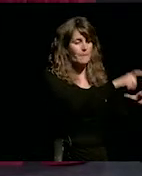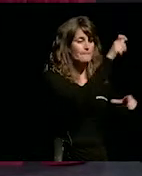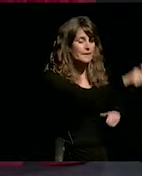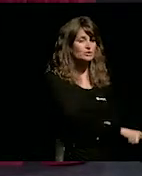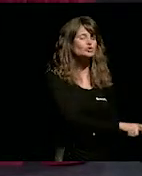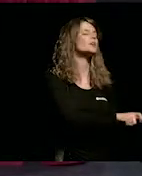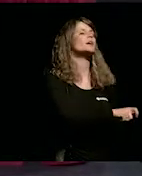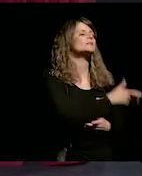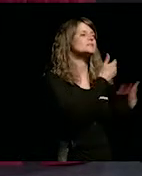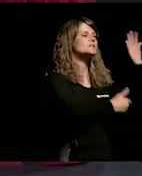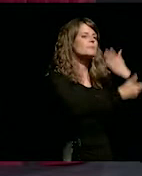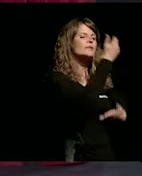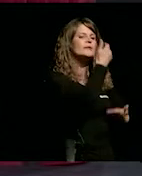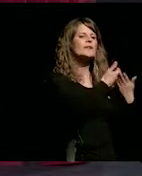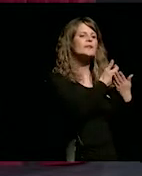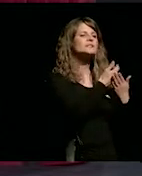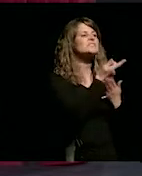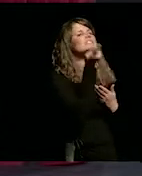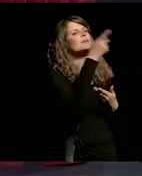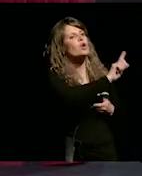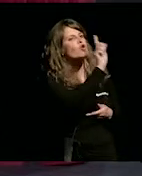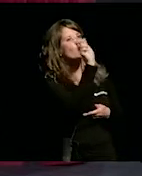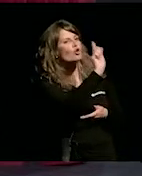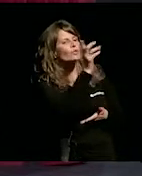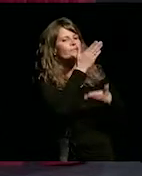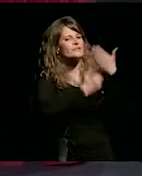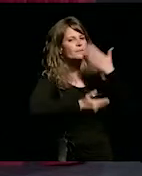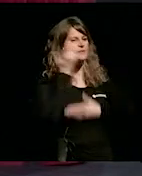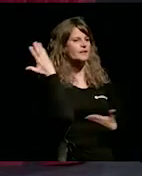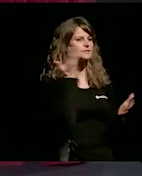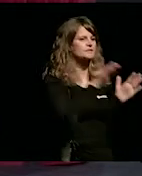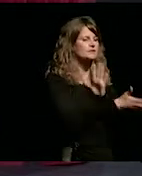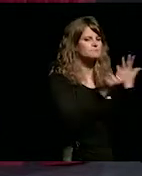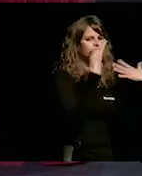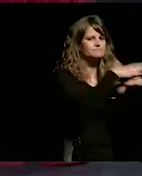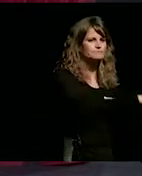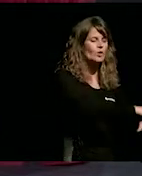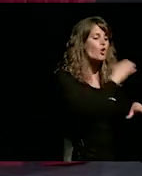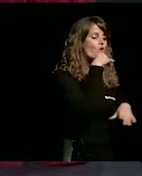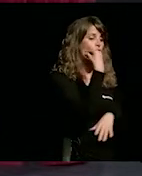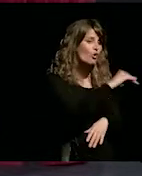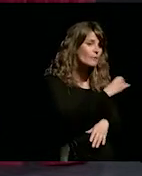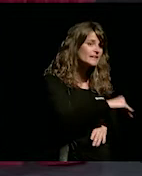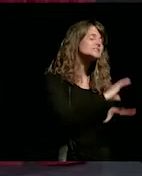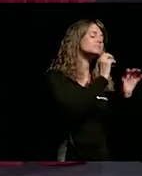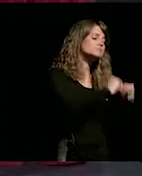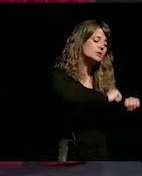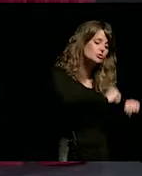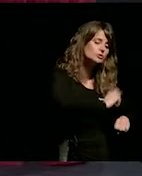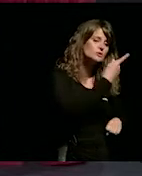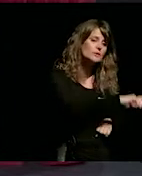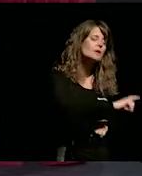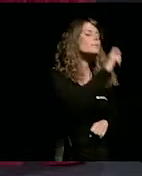personas discapacitadas y no discapacitadas, personas jóvenes y mayores